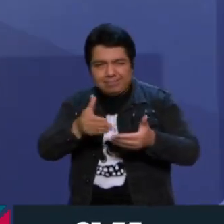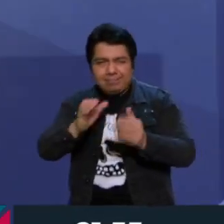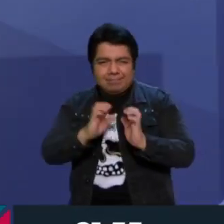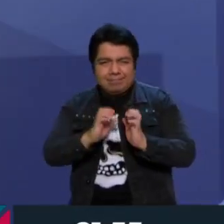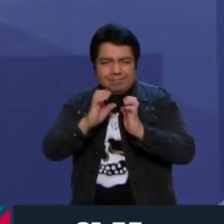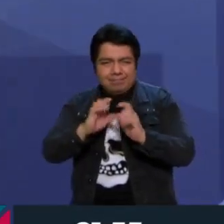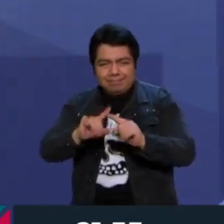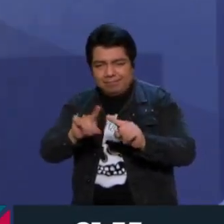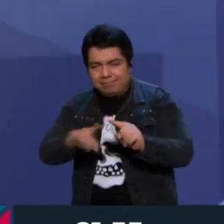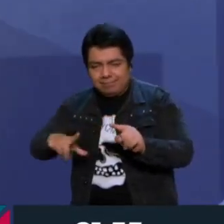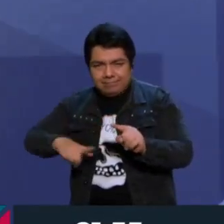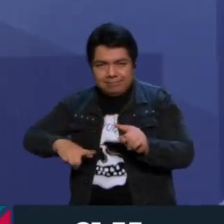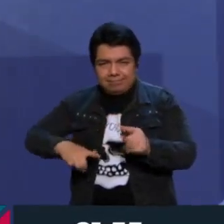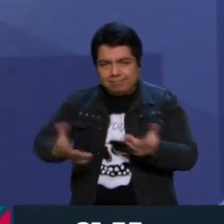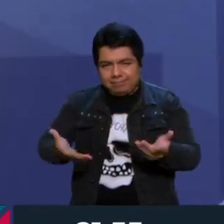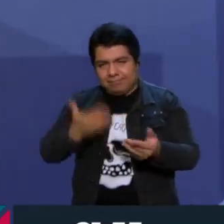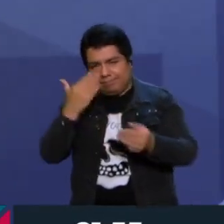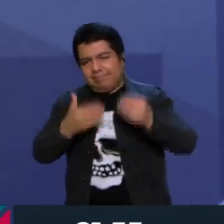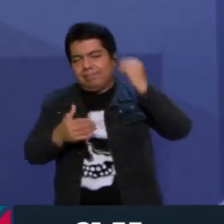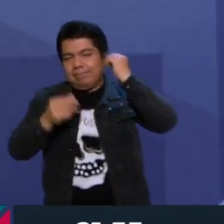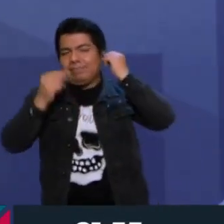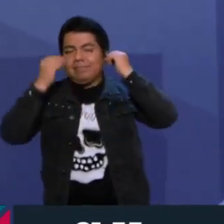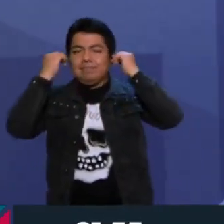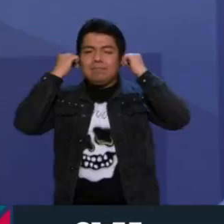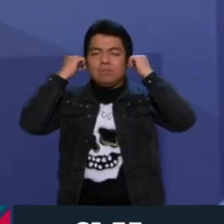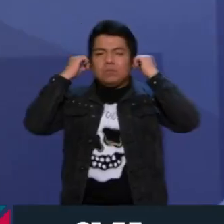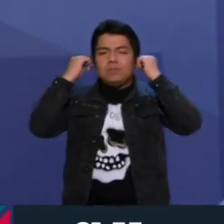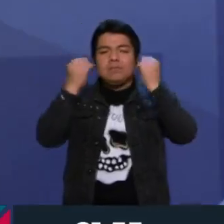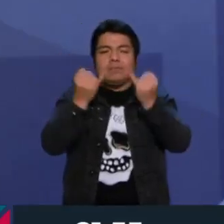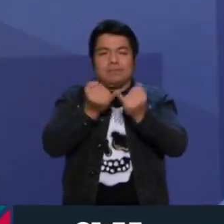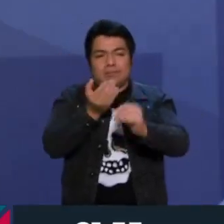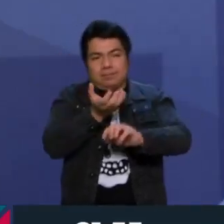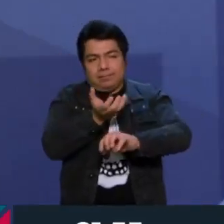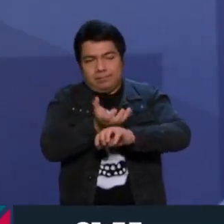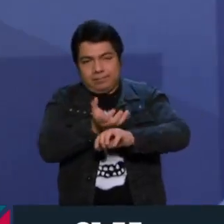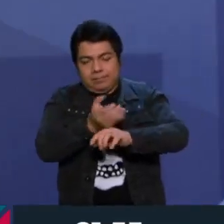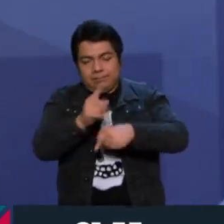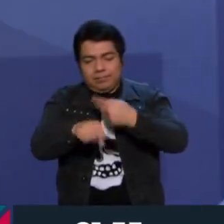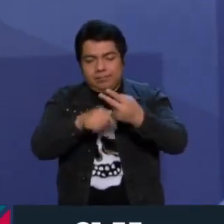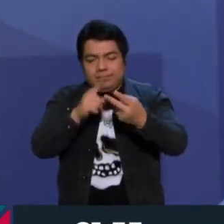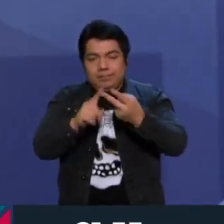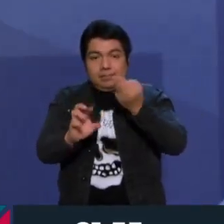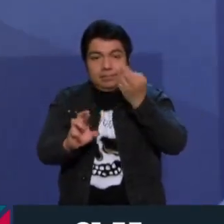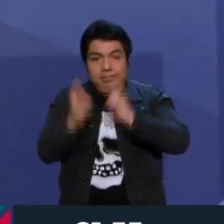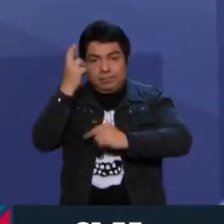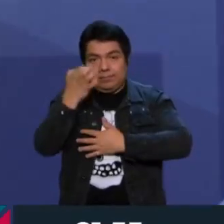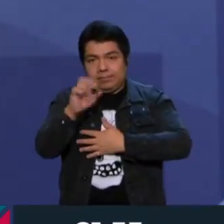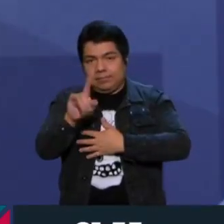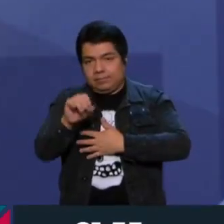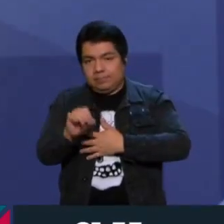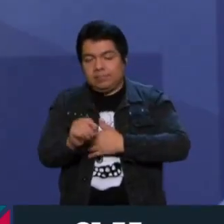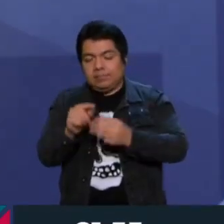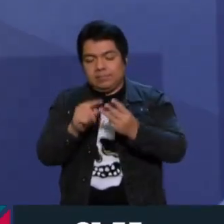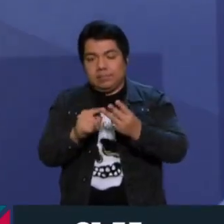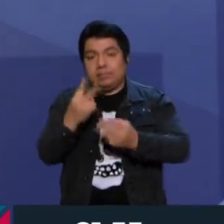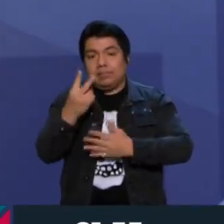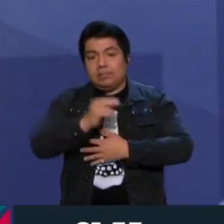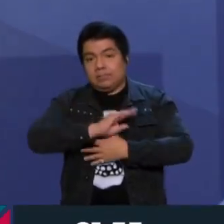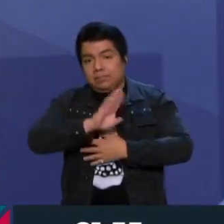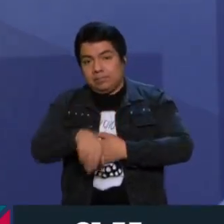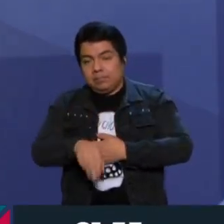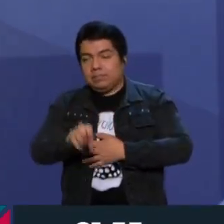edificios públicos, o edificios públicos incluso en Estados Unidos, a la rebelión de la Huertista, las dos muertes de Juan Ranulfo